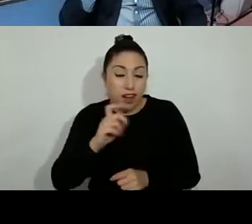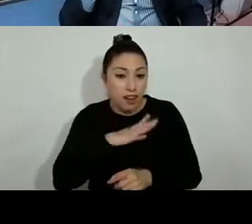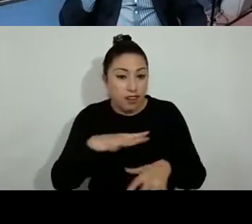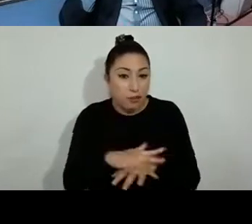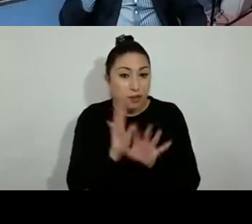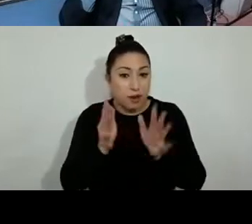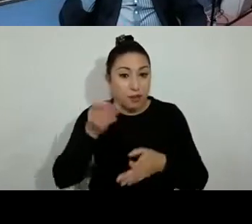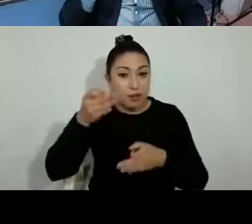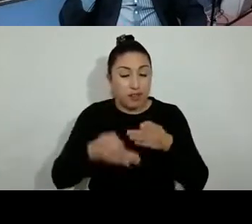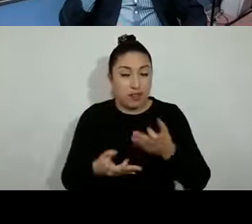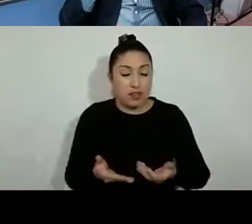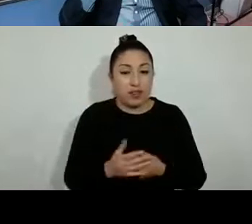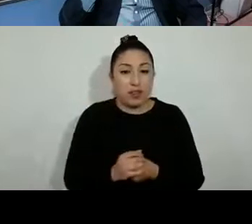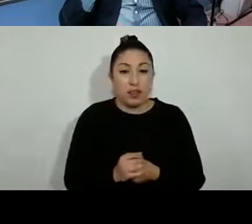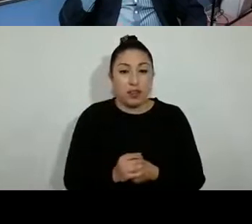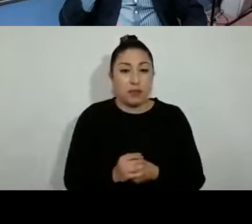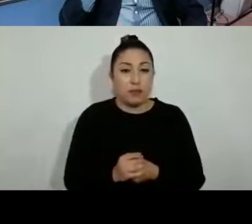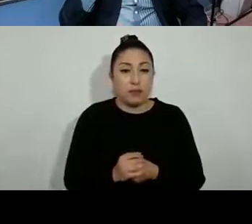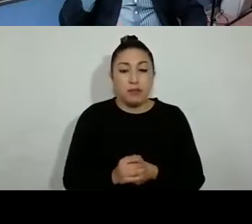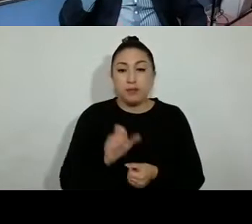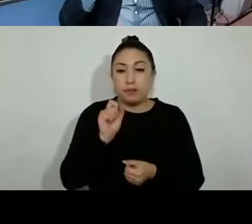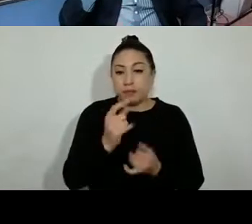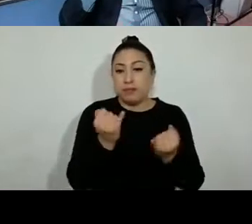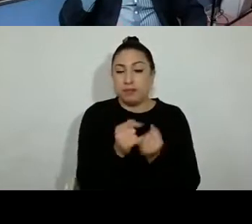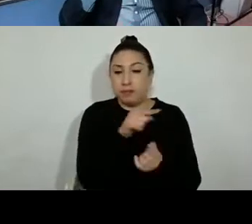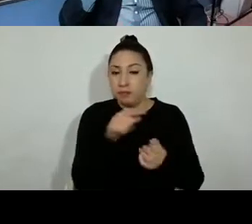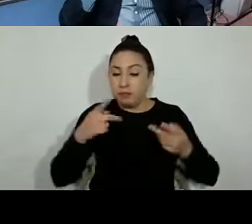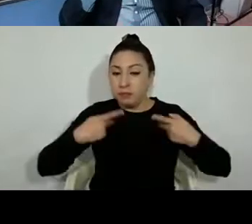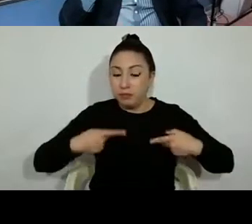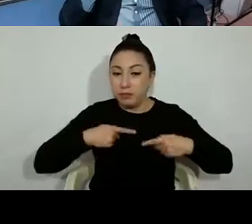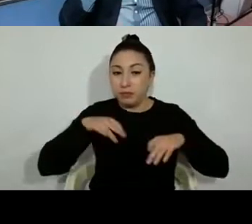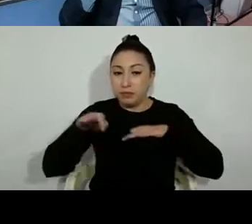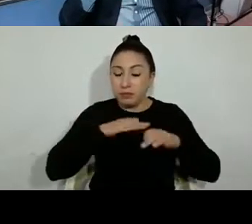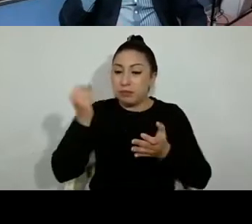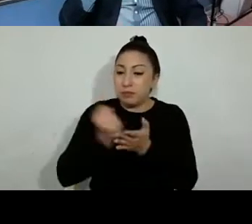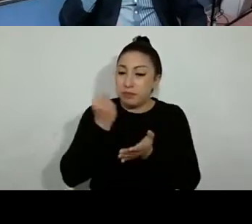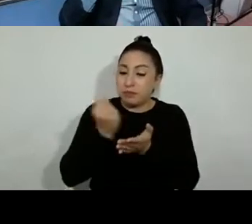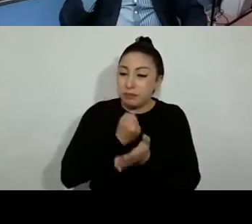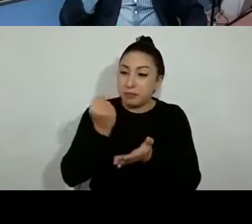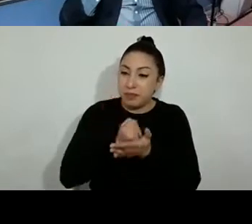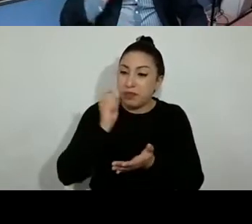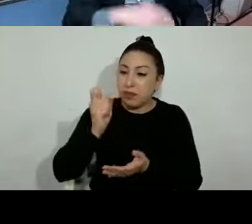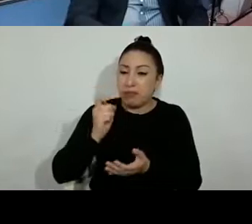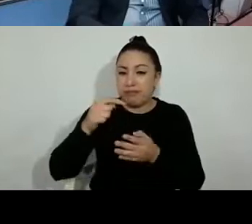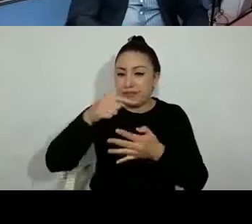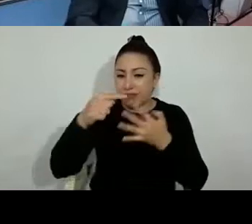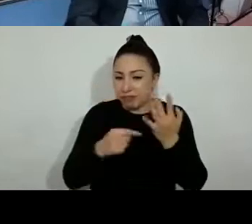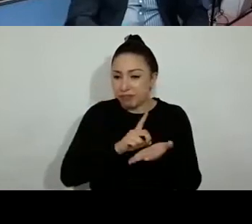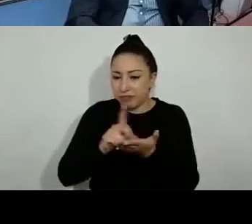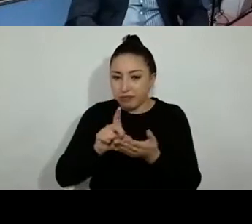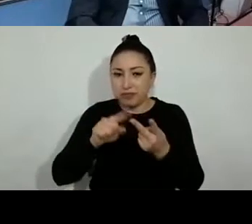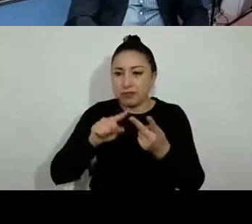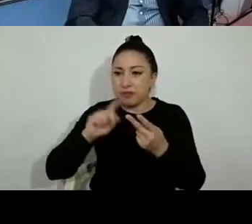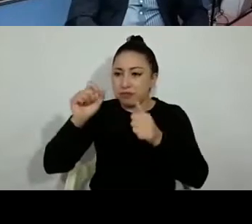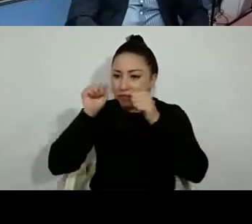Y las luchas de los trabajadores, las demandas de los trabajadores también tendrán